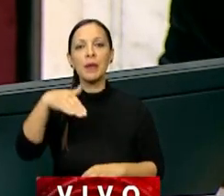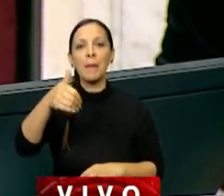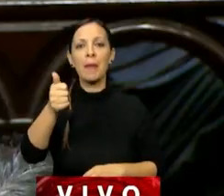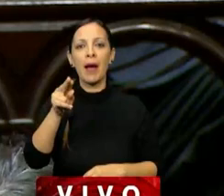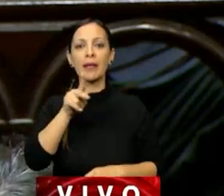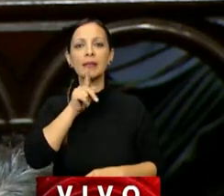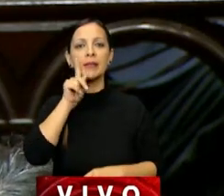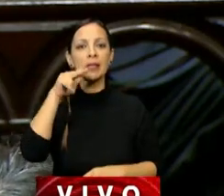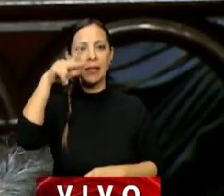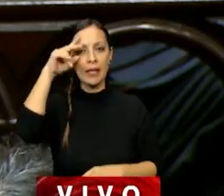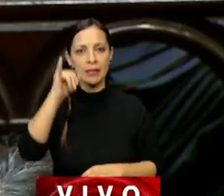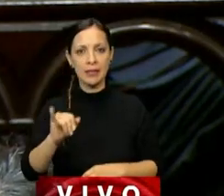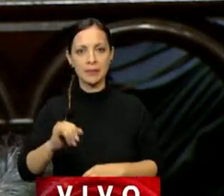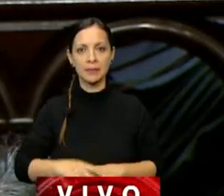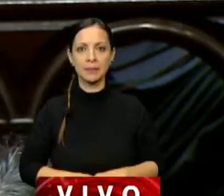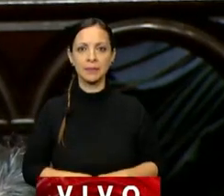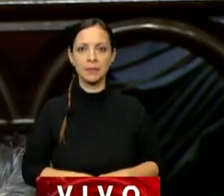Martínez.